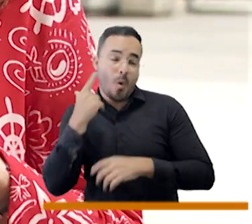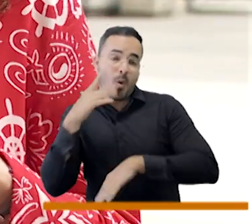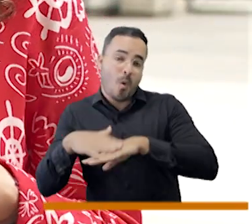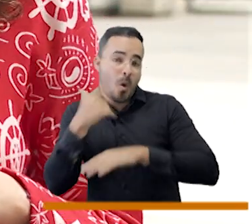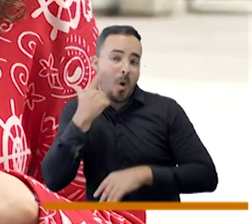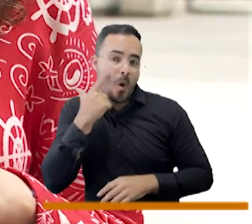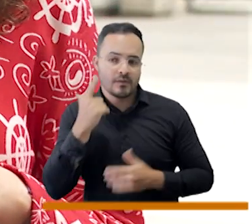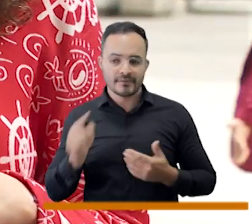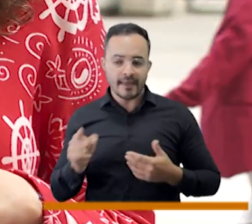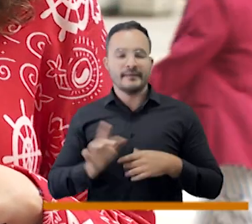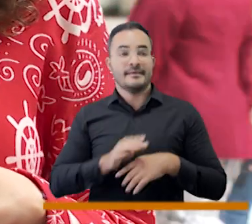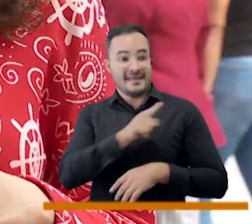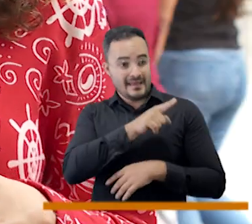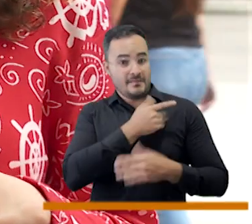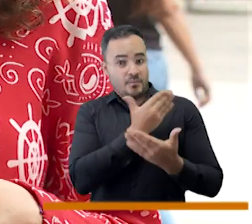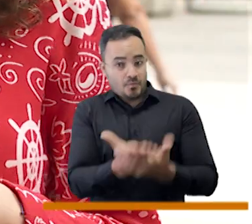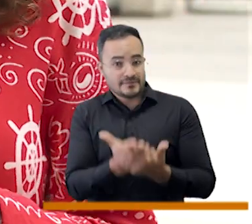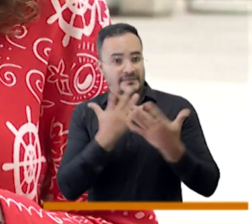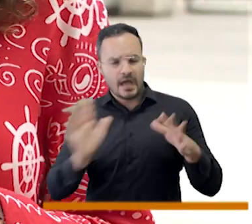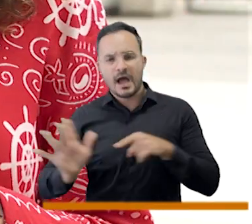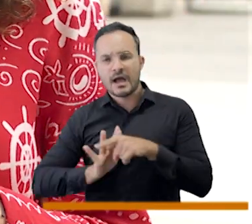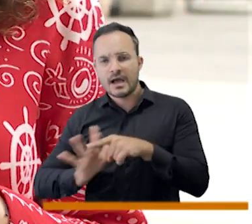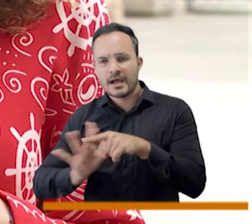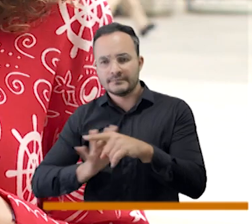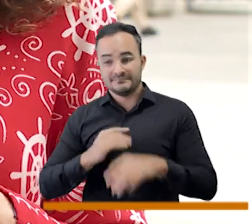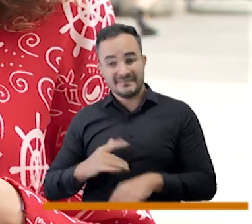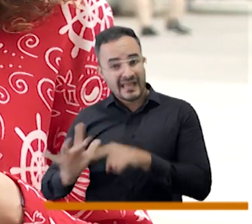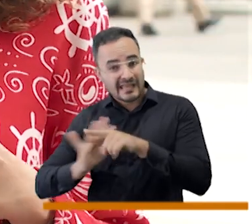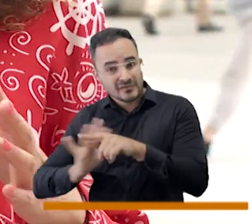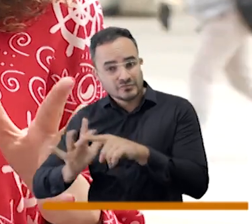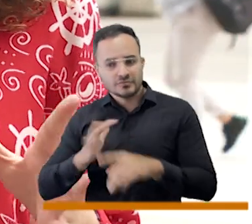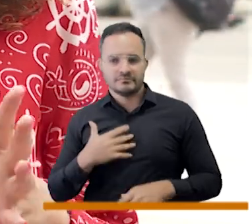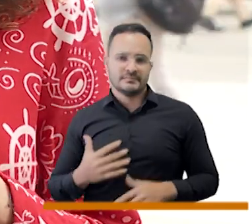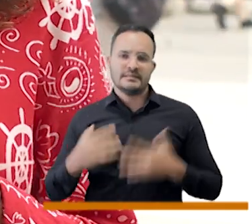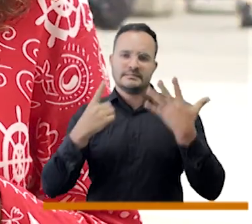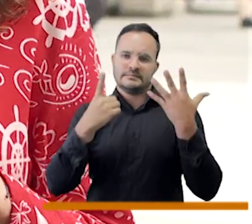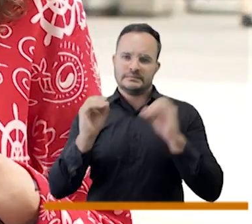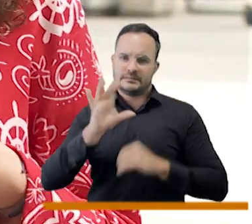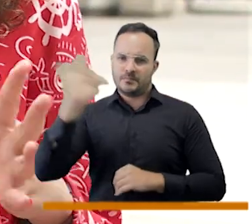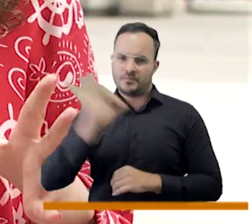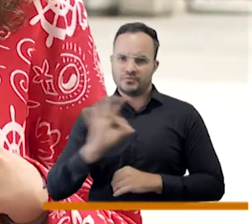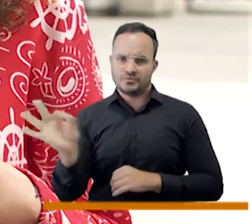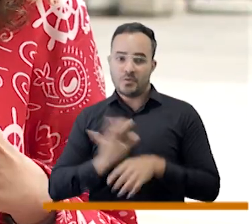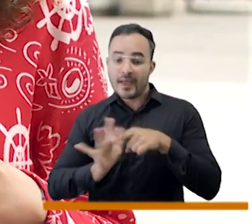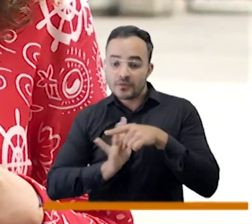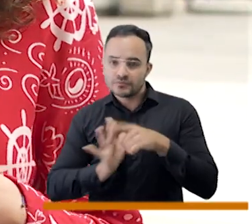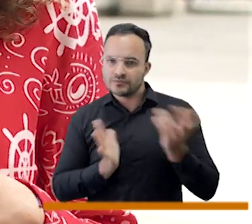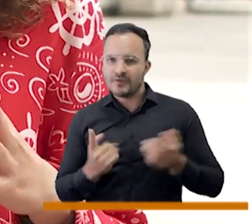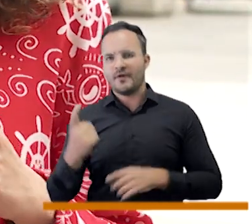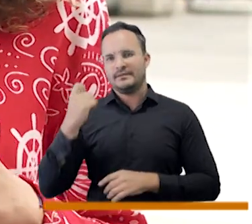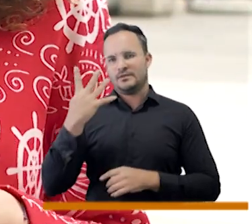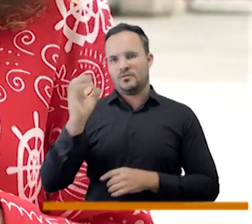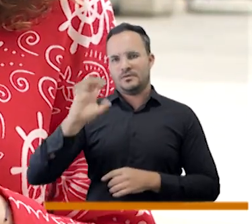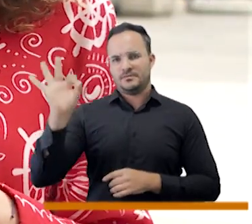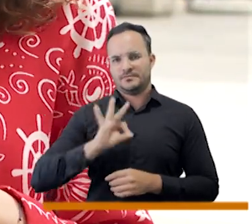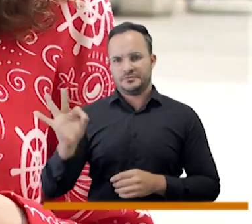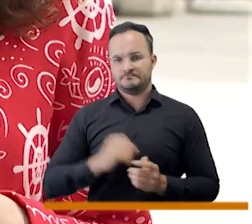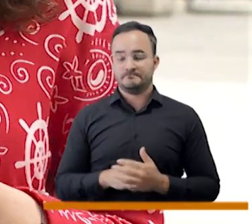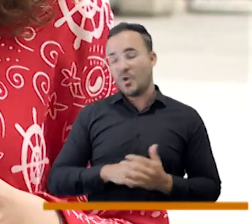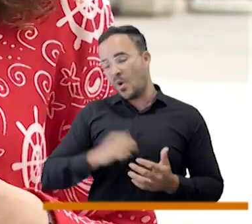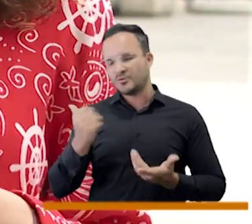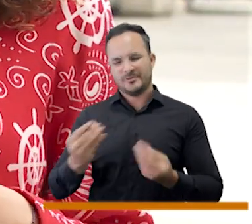llamar la atención, en la ejecución de esas infraestructuras, donde el porcentaje de cumplimiento nos dio alrededor del